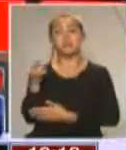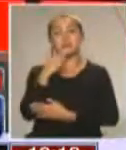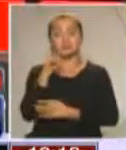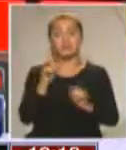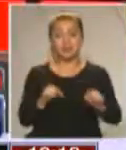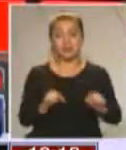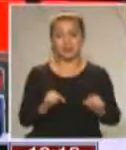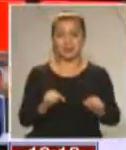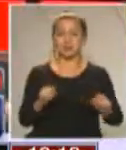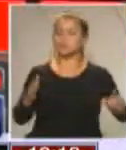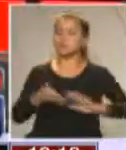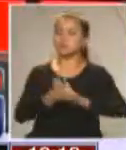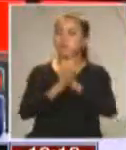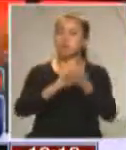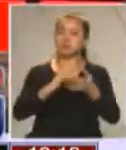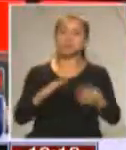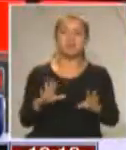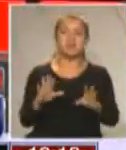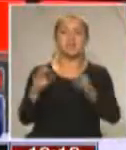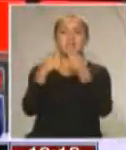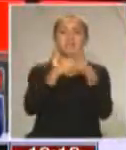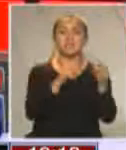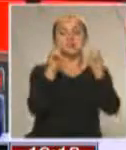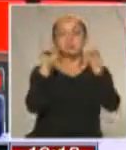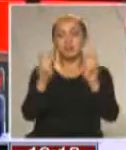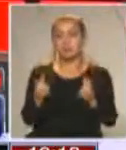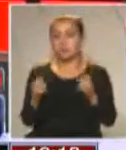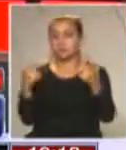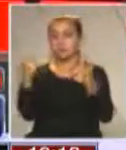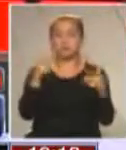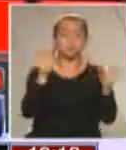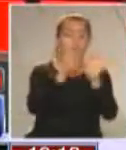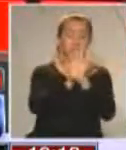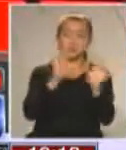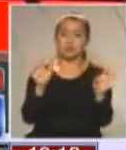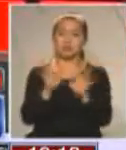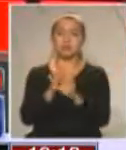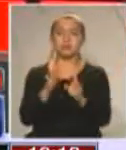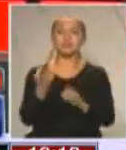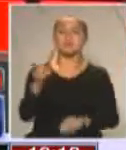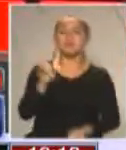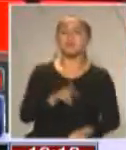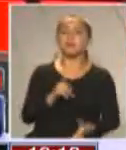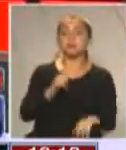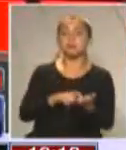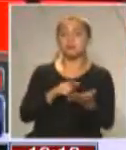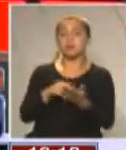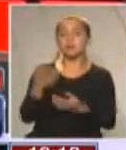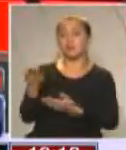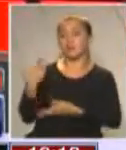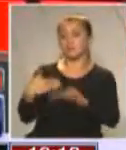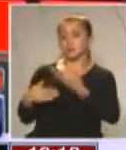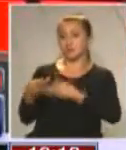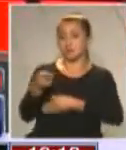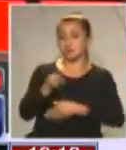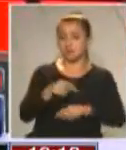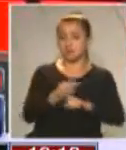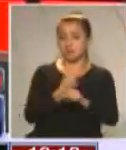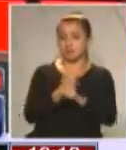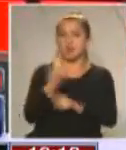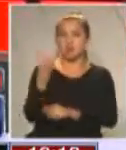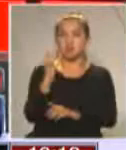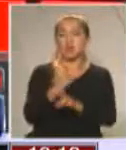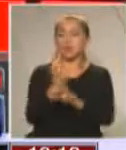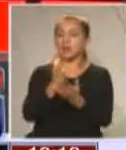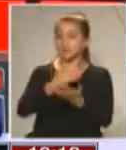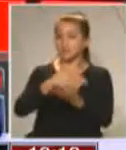aquí obviamente todo esto está con ciertos tintes políticos y volviendo a un punto que también conversábamos, que era el argumento del gobierno decir que aquí lo único que hay es una